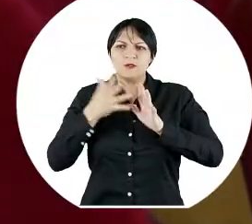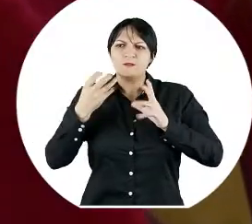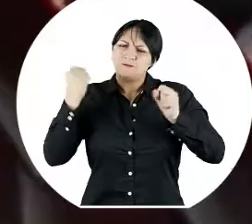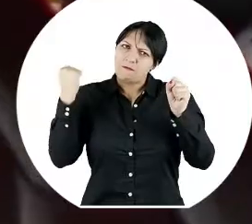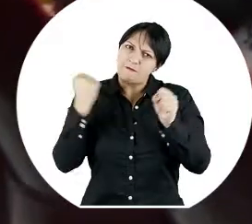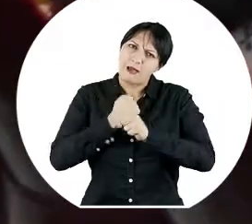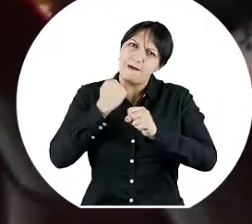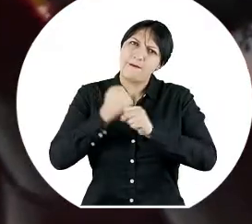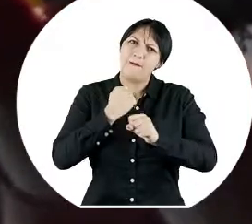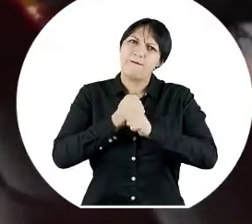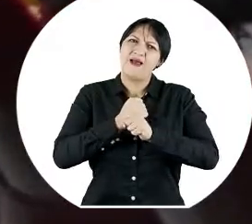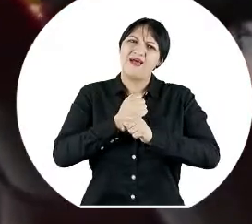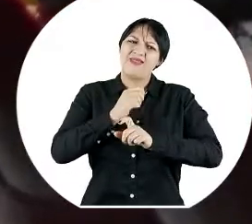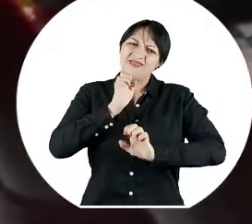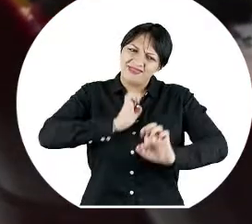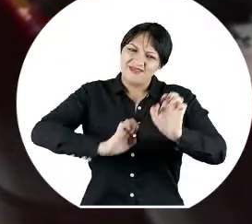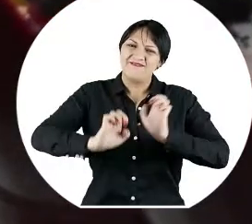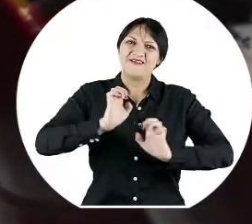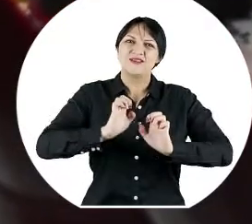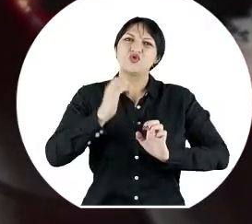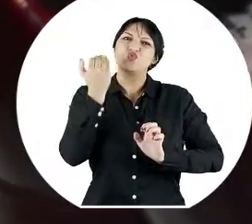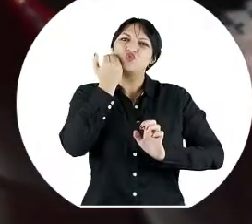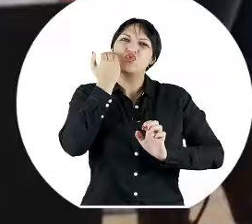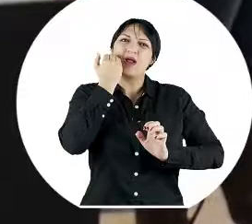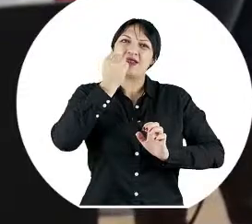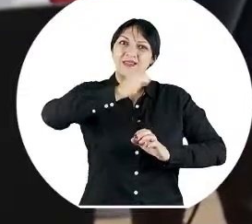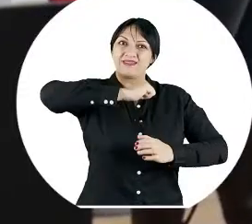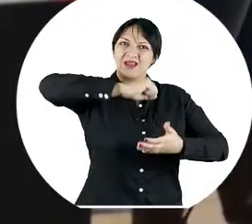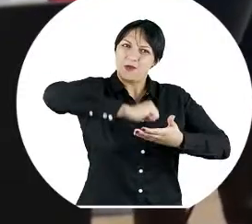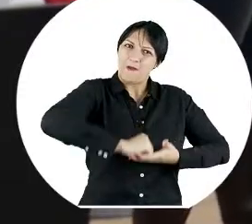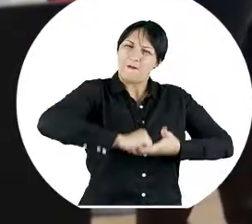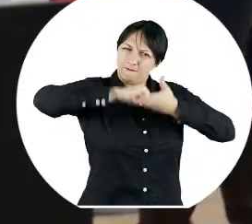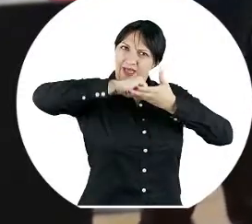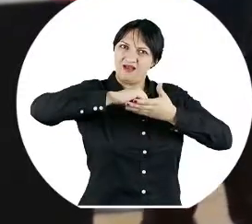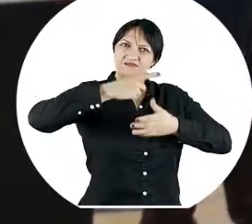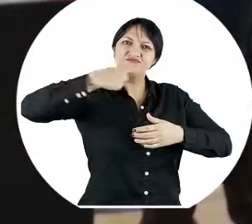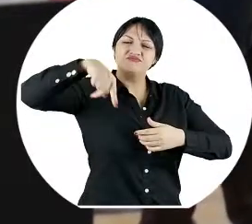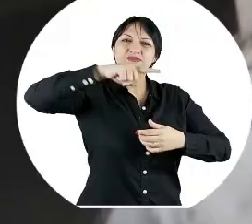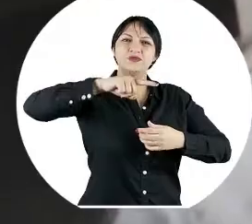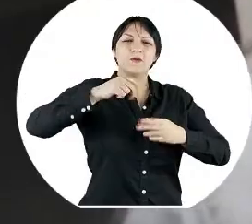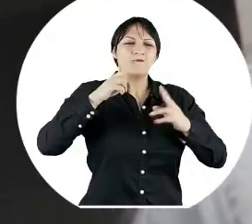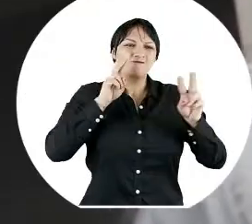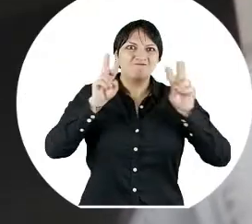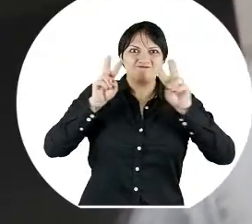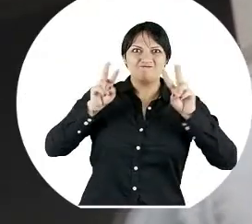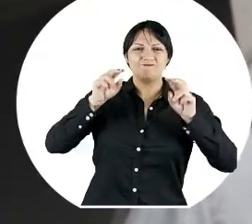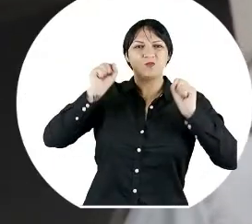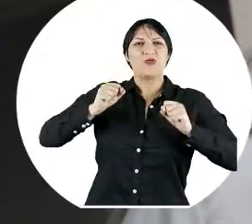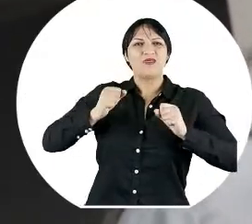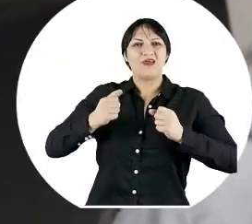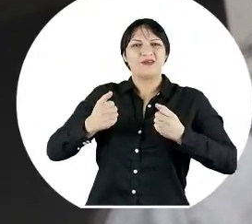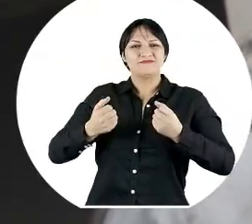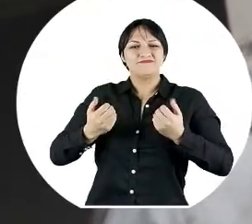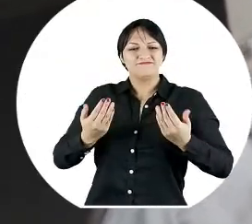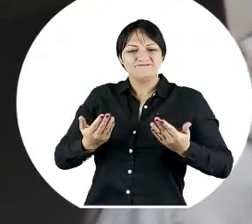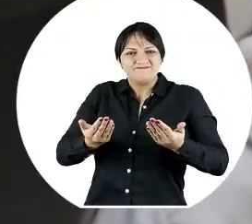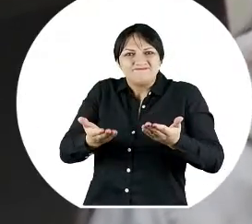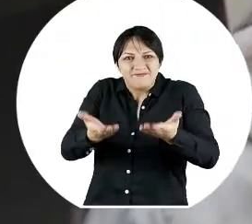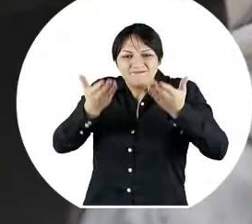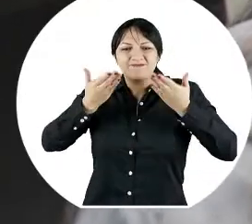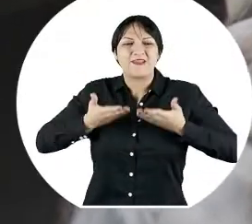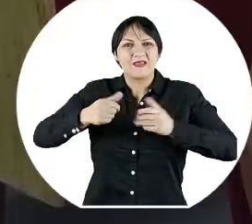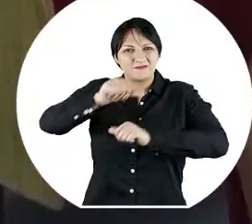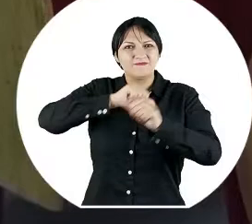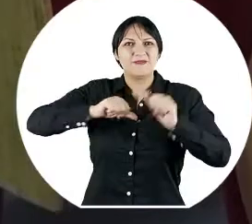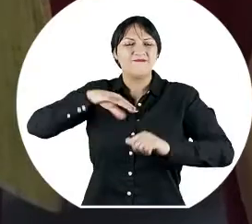por esas mujeres que quieren que sus derechos sean rescatados, que sean más visibles, que realmente reciban todo ese